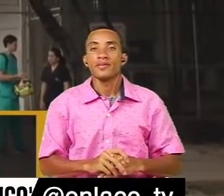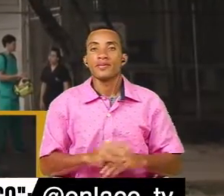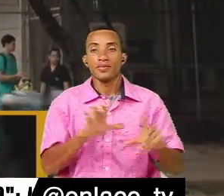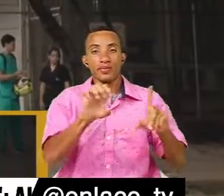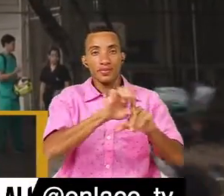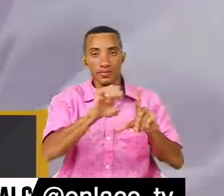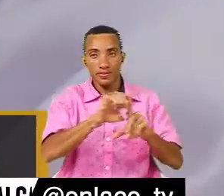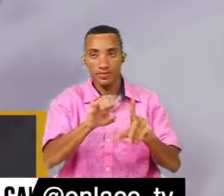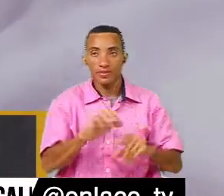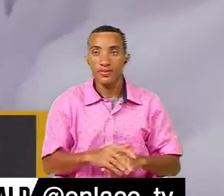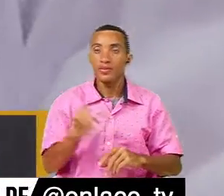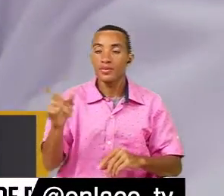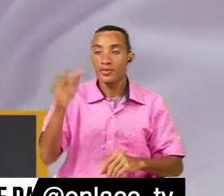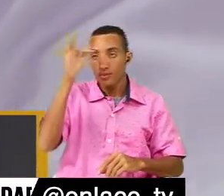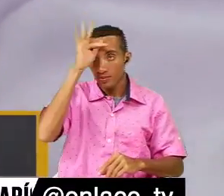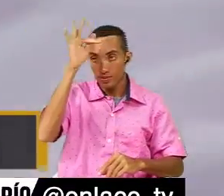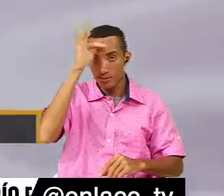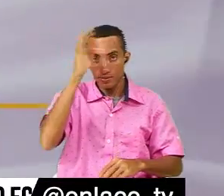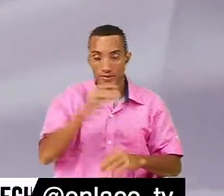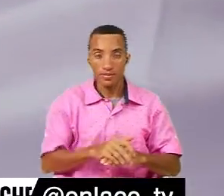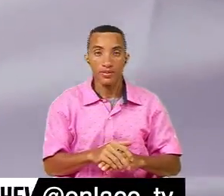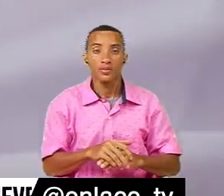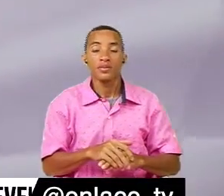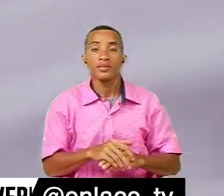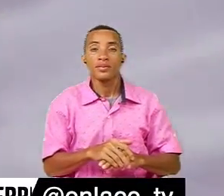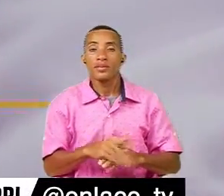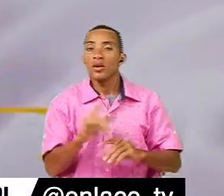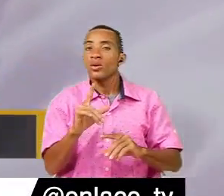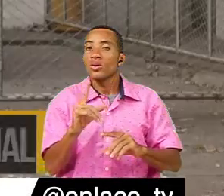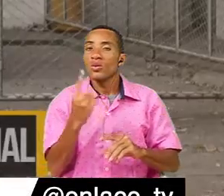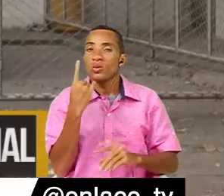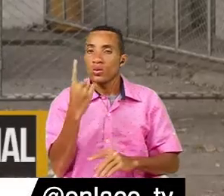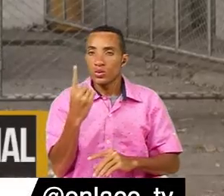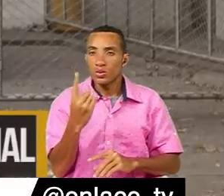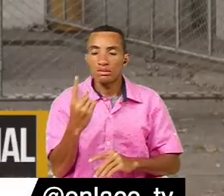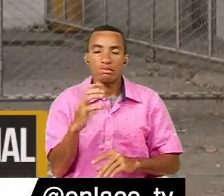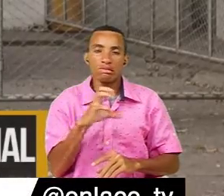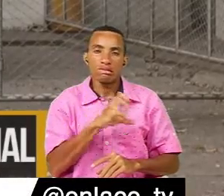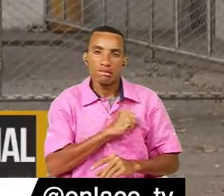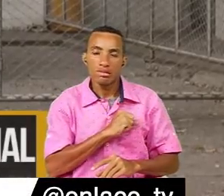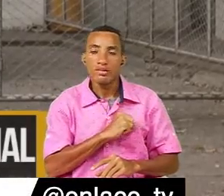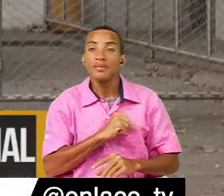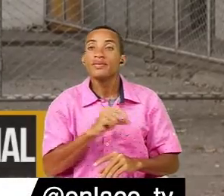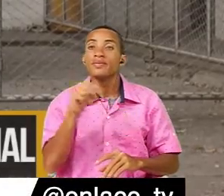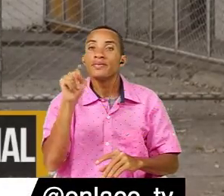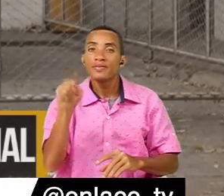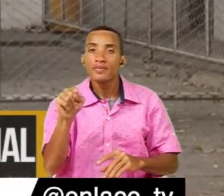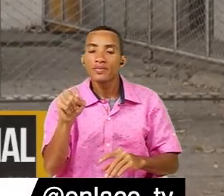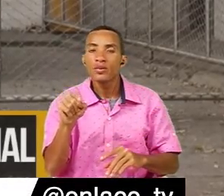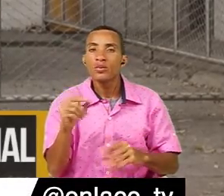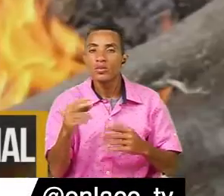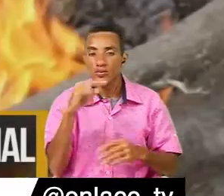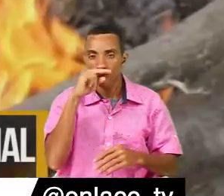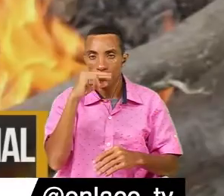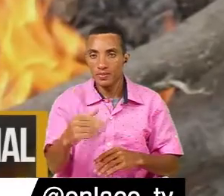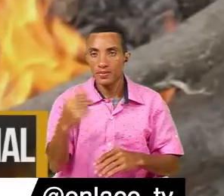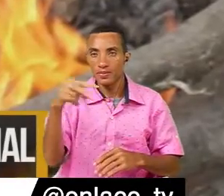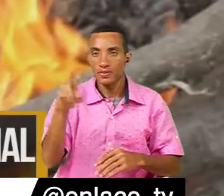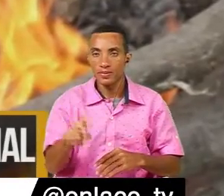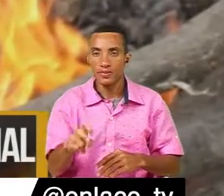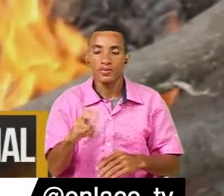médico emanado del Hospital Regional del Magdalena Medio. Uno de los casos lamentables ocurridos en la ciudad, según este reporte, tiene que ver con una menor de año y medio